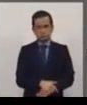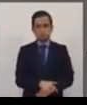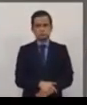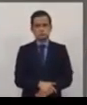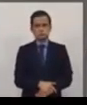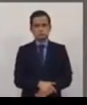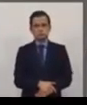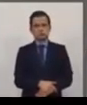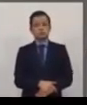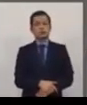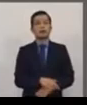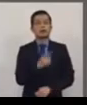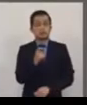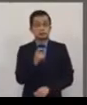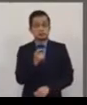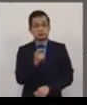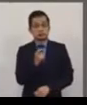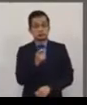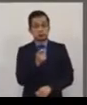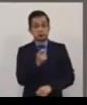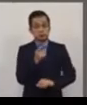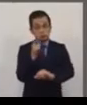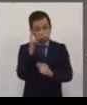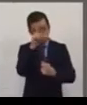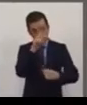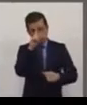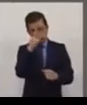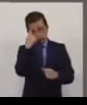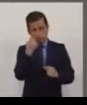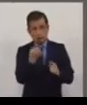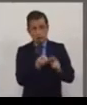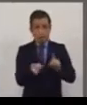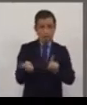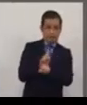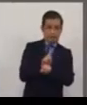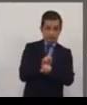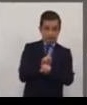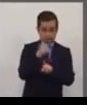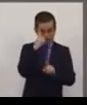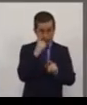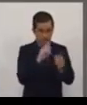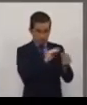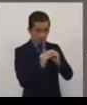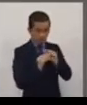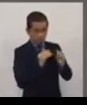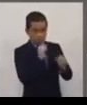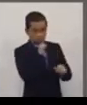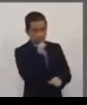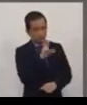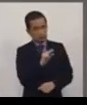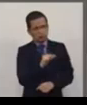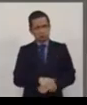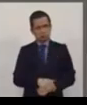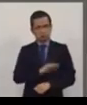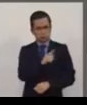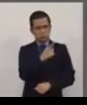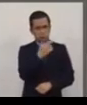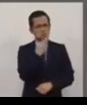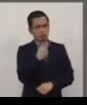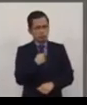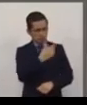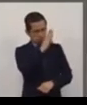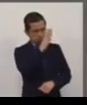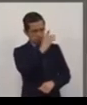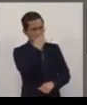las sugerencias, digamos que por la espalda, porque el cuchicheo no es una indicación. Si tú me hubieras dicho, compañera y